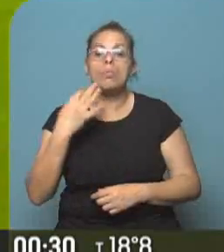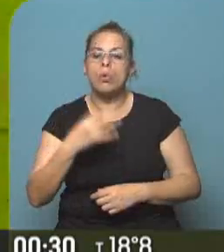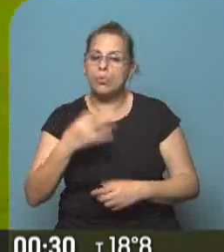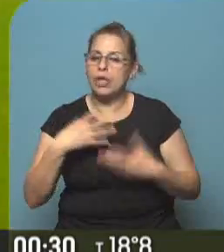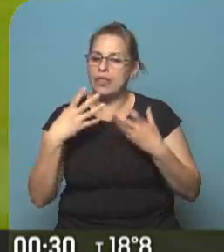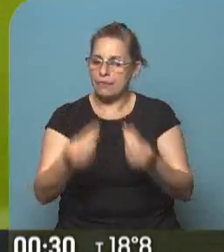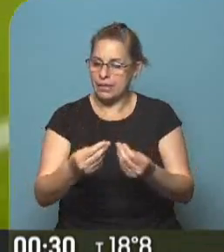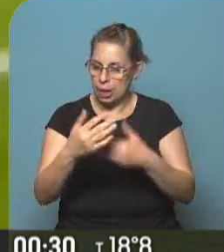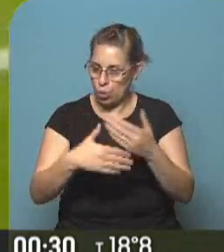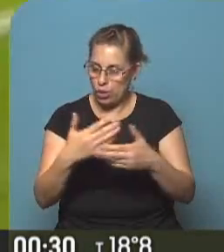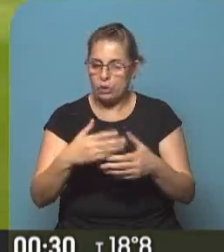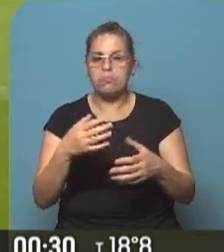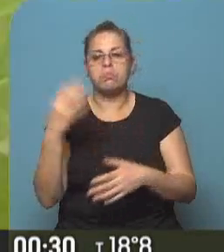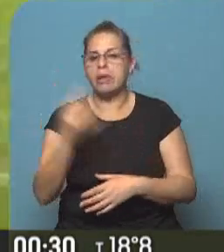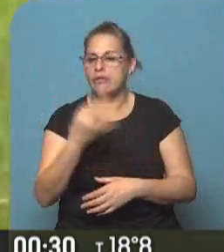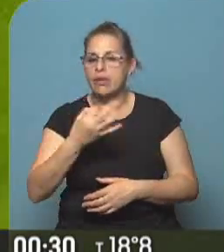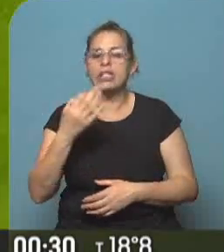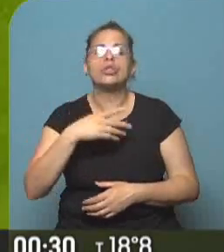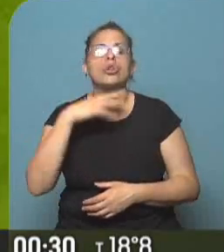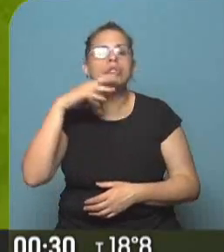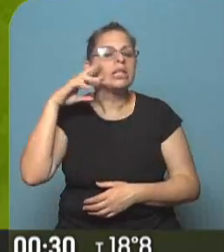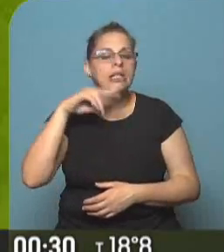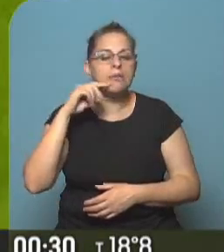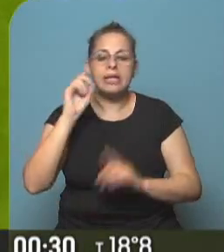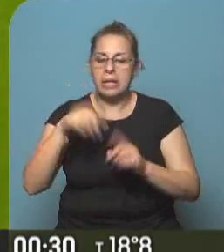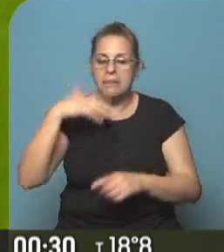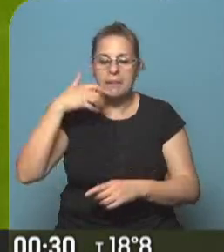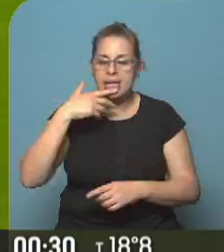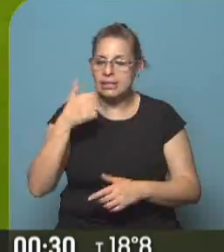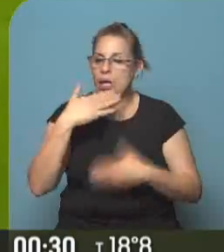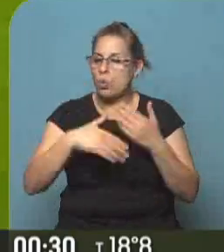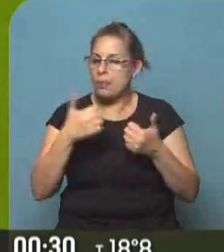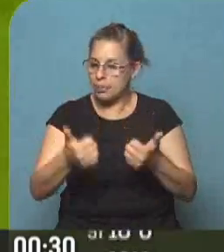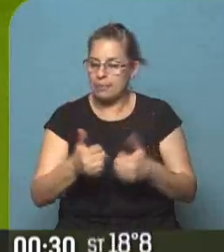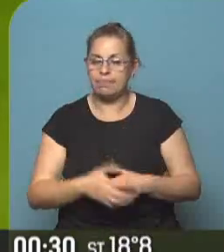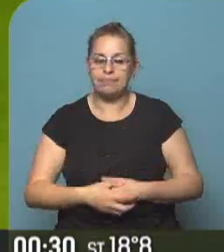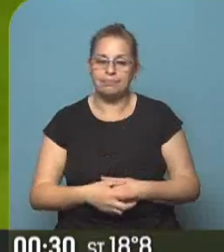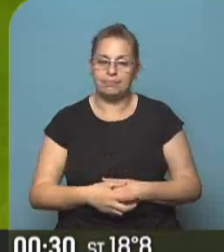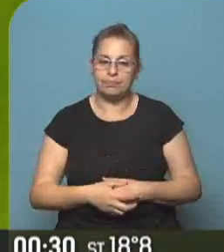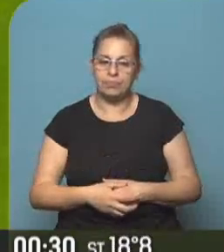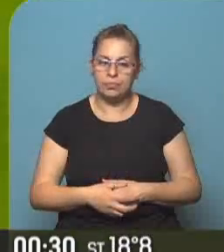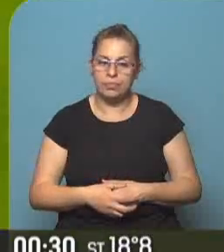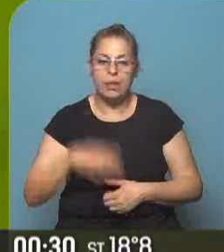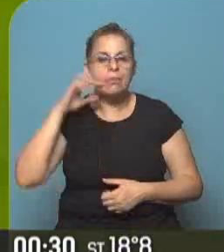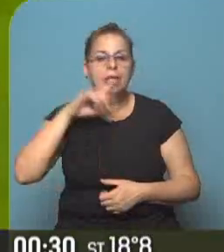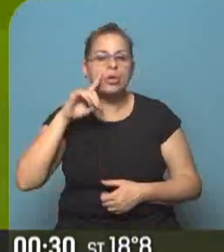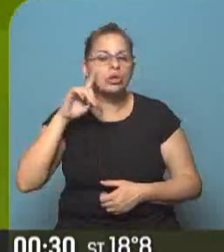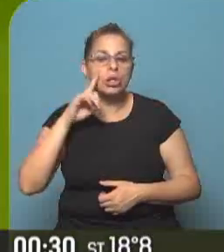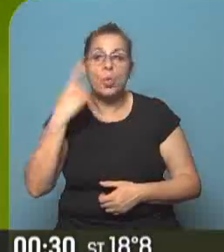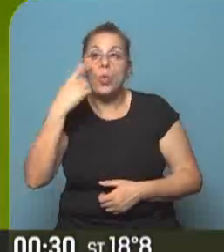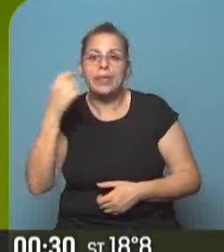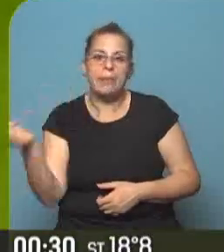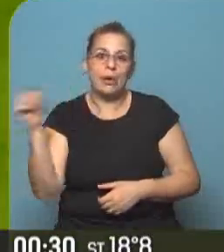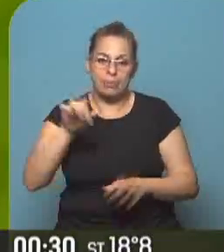defensa. Excelente lo de Silva y también Mesa. Gigliotti ni hablar. Un día volvió,